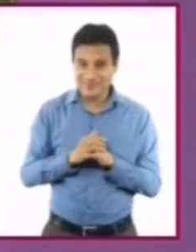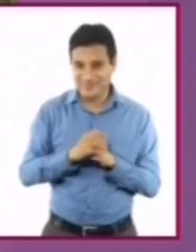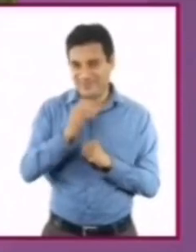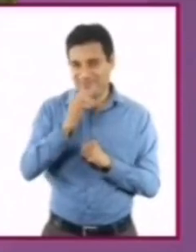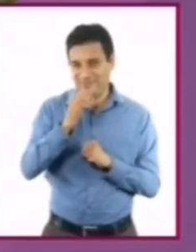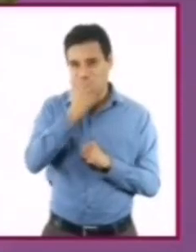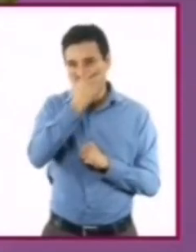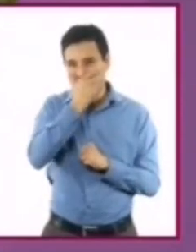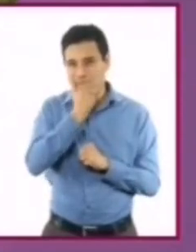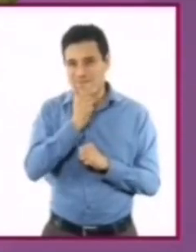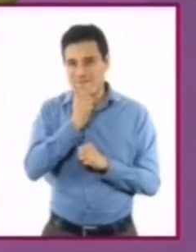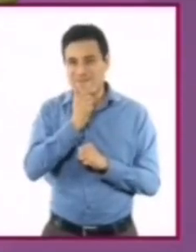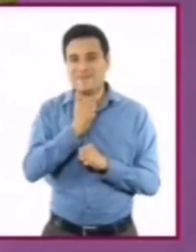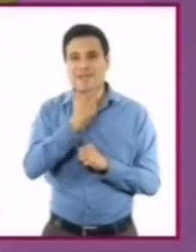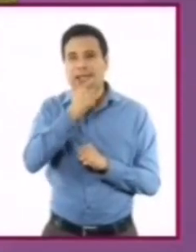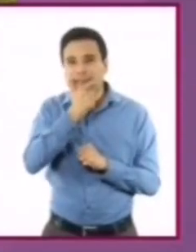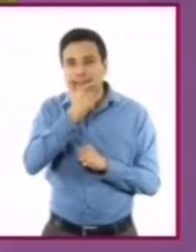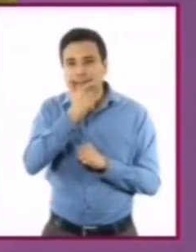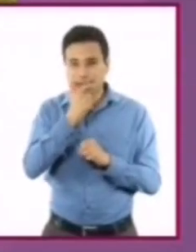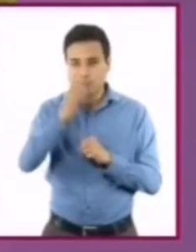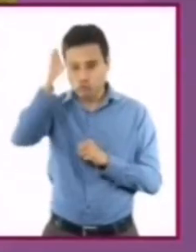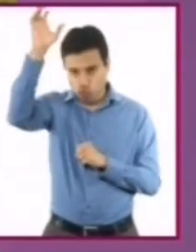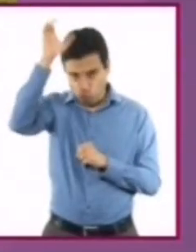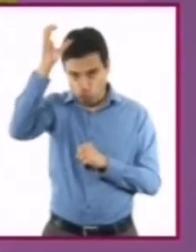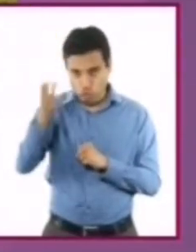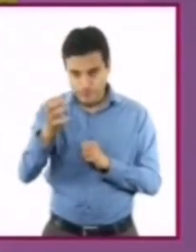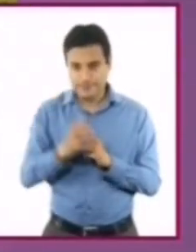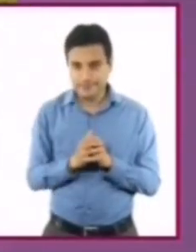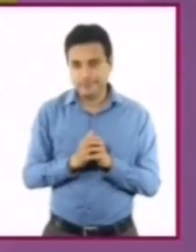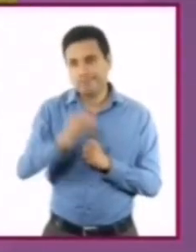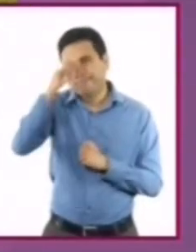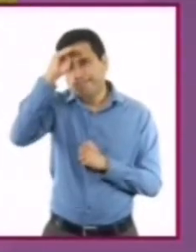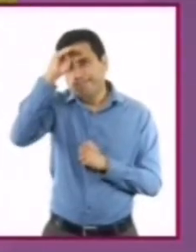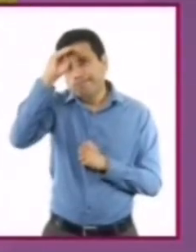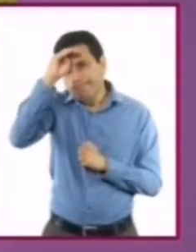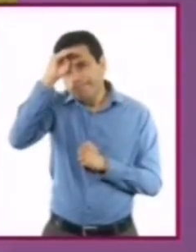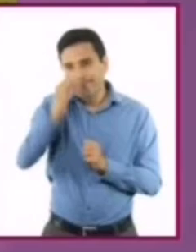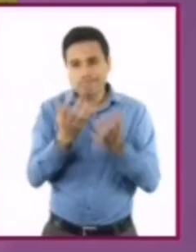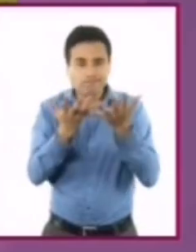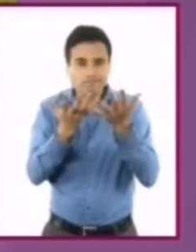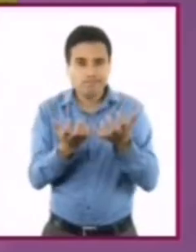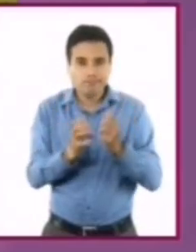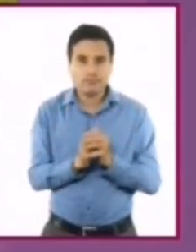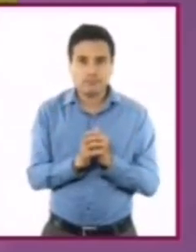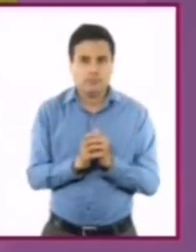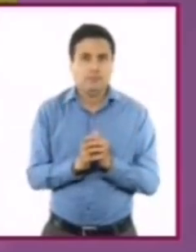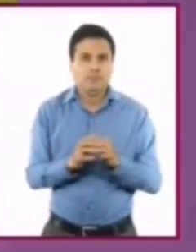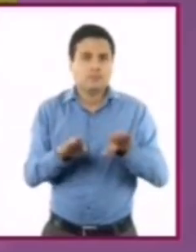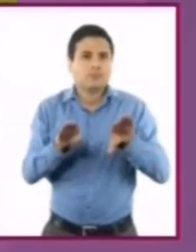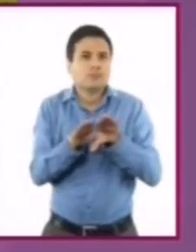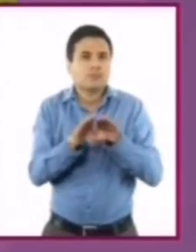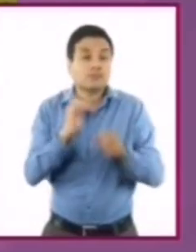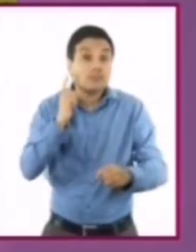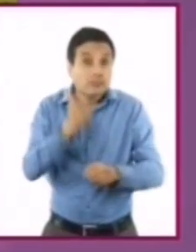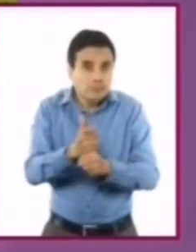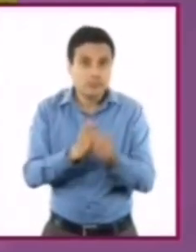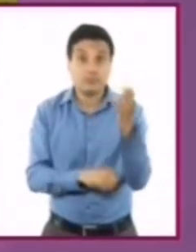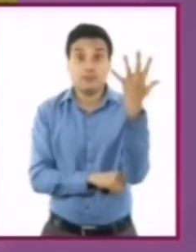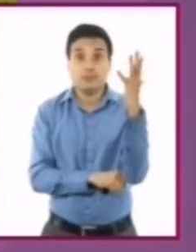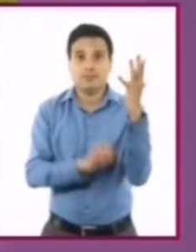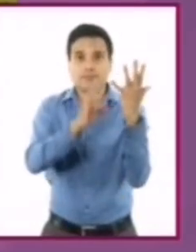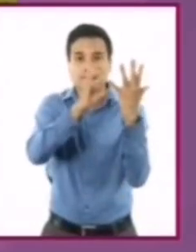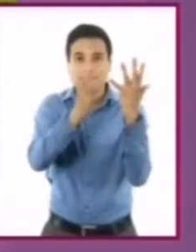físico y matemático inglés Isaac Newton reflexionó sobre la gravitación al observar cómo caían las manzanas de un